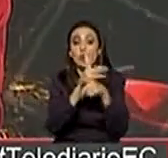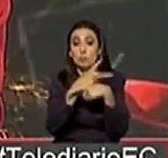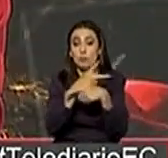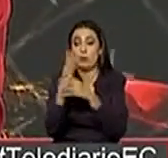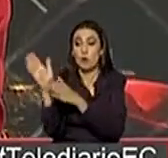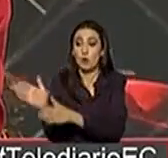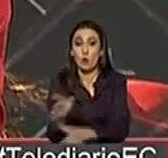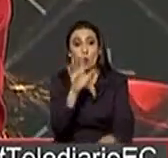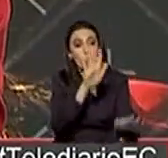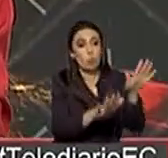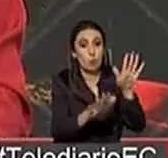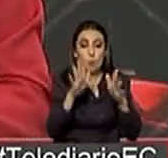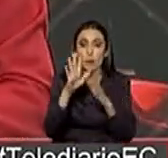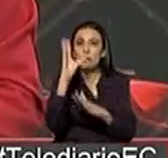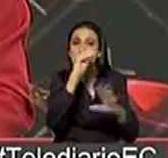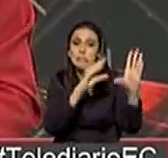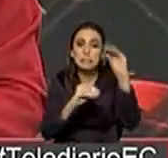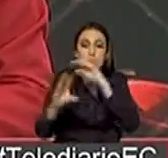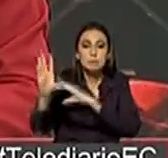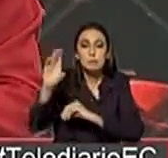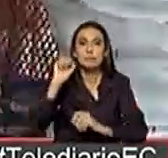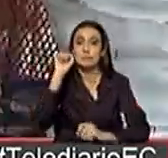para evitar la especulación